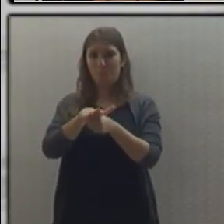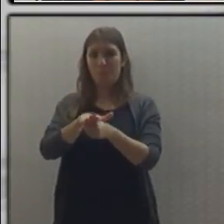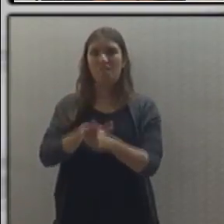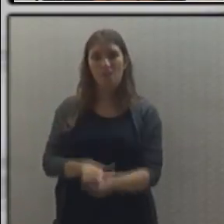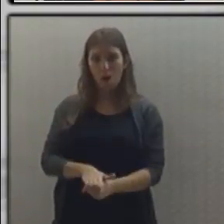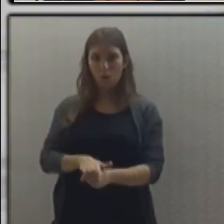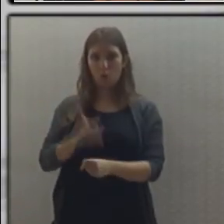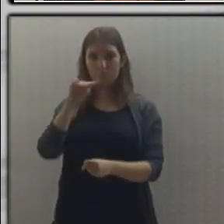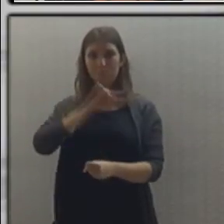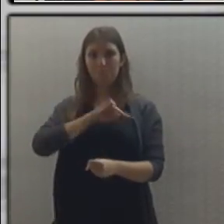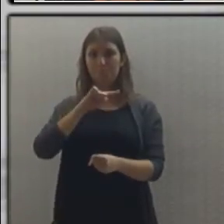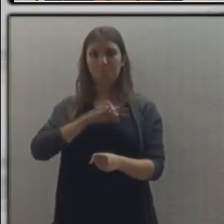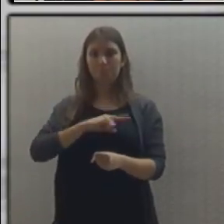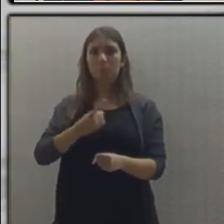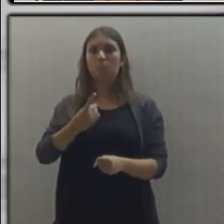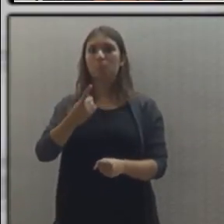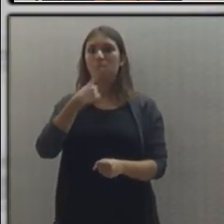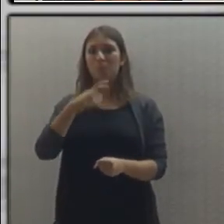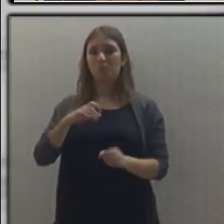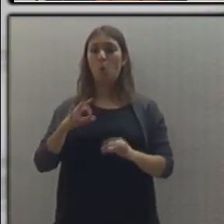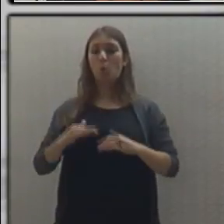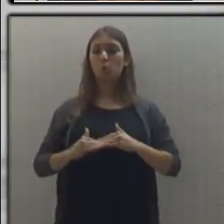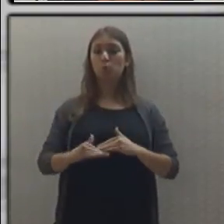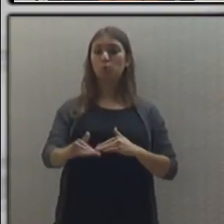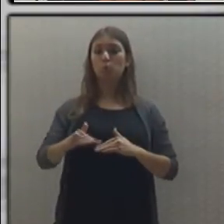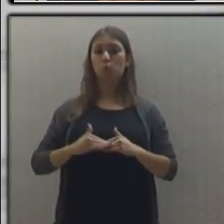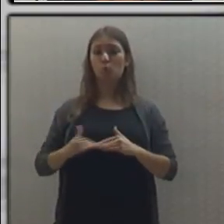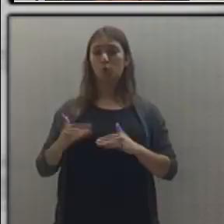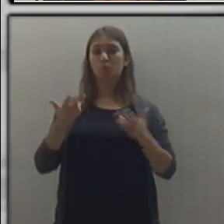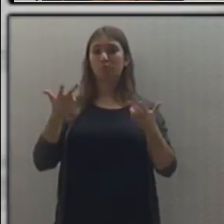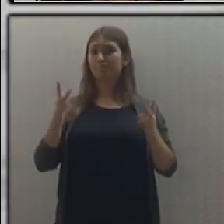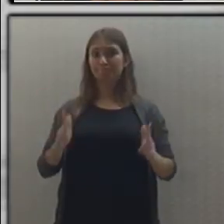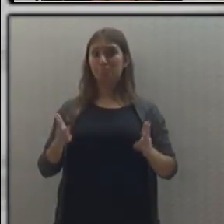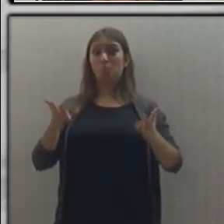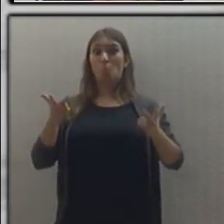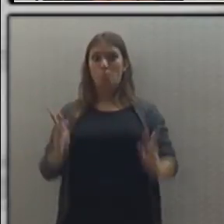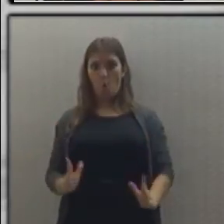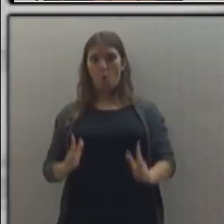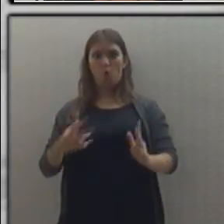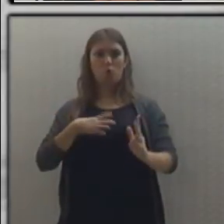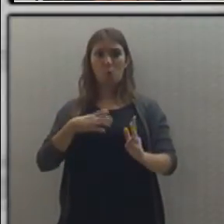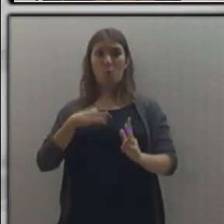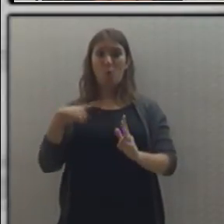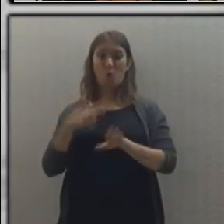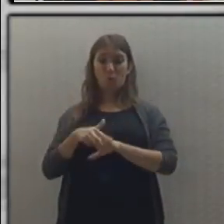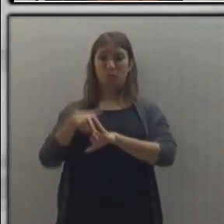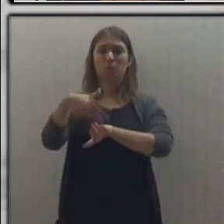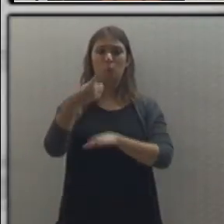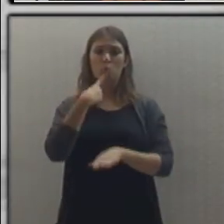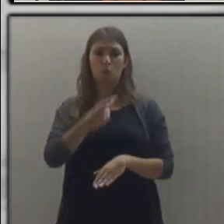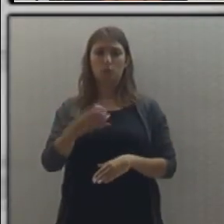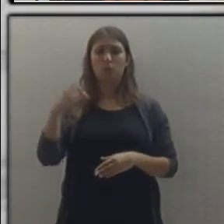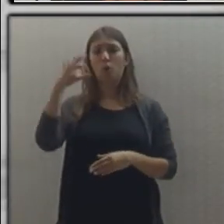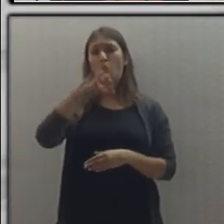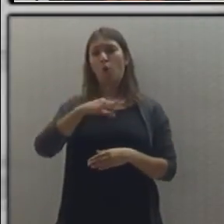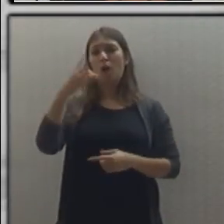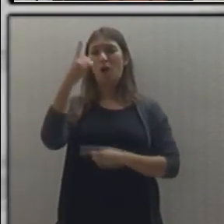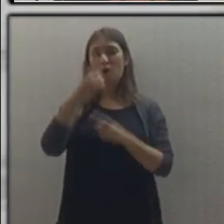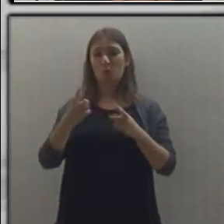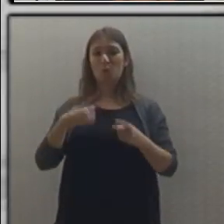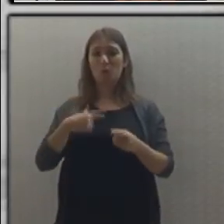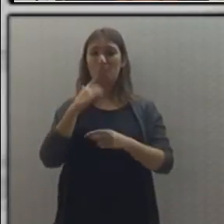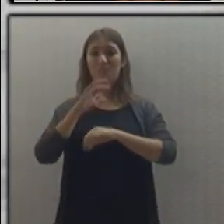que dificultan en el momento de alzarse, o lavabos con pie que impiden